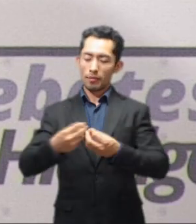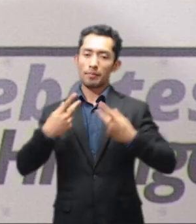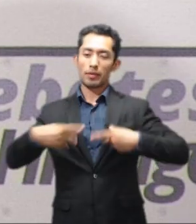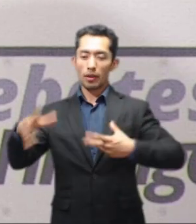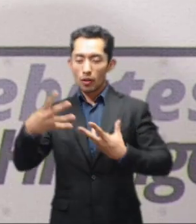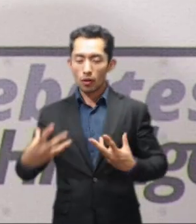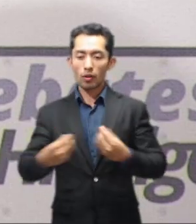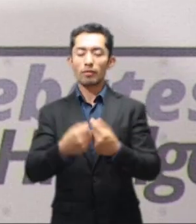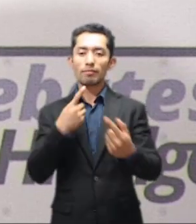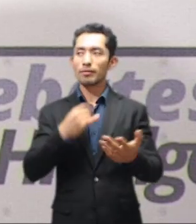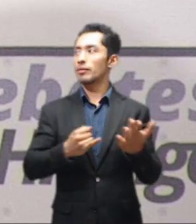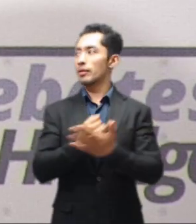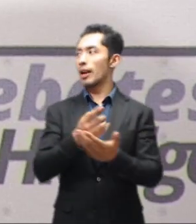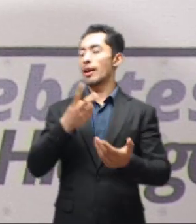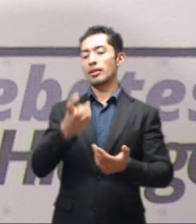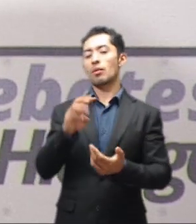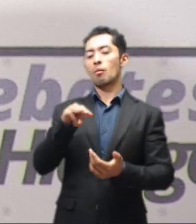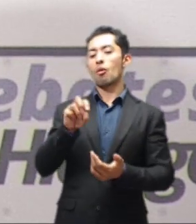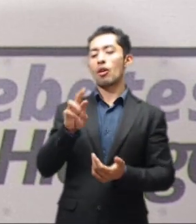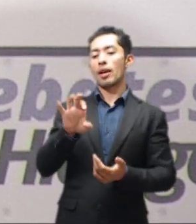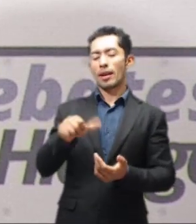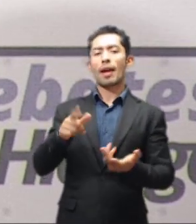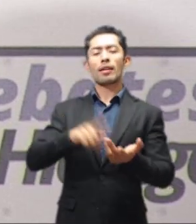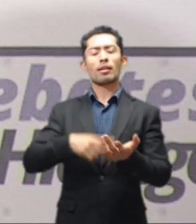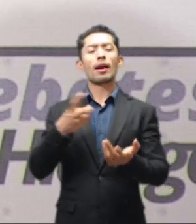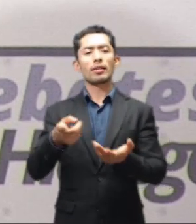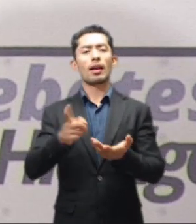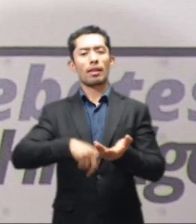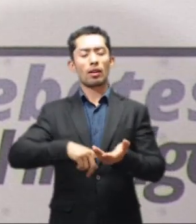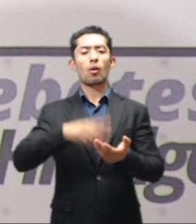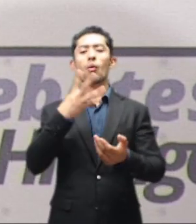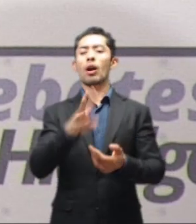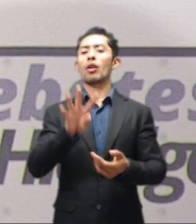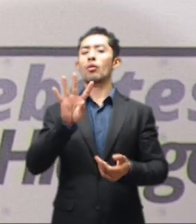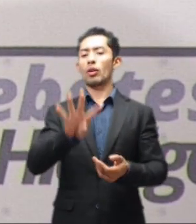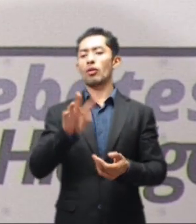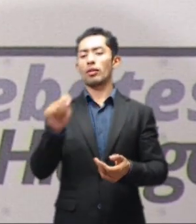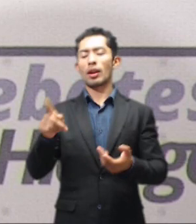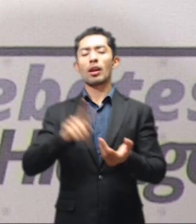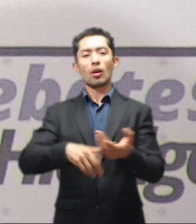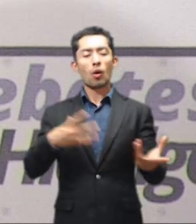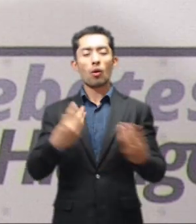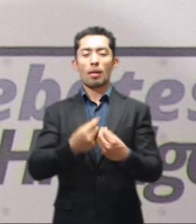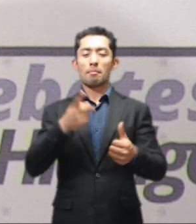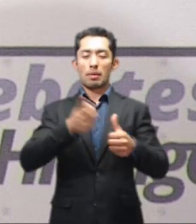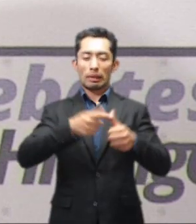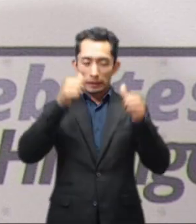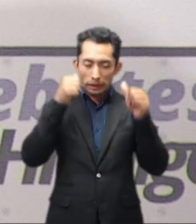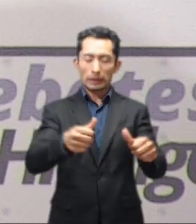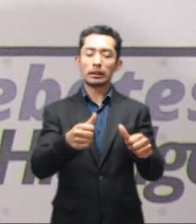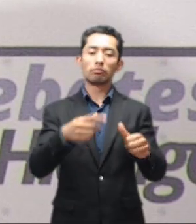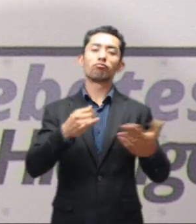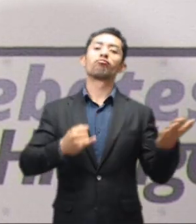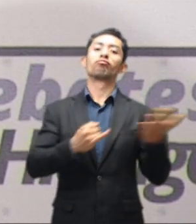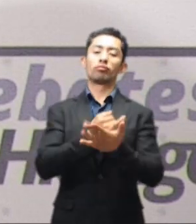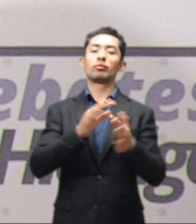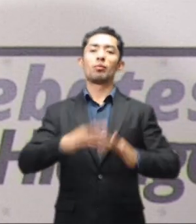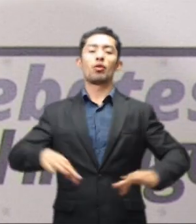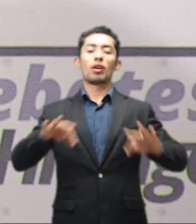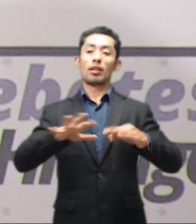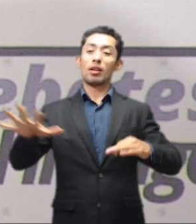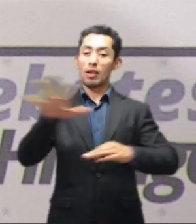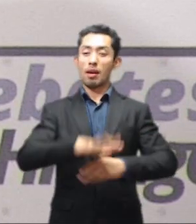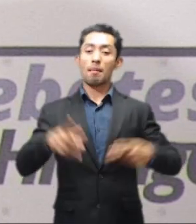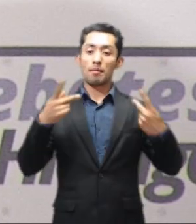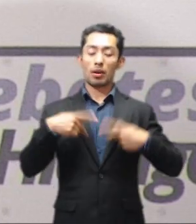en la que trabajamos en Morena en la forma en la que trabajamos en la cuarta transformación poner al centro la toma de decisiones del pueblo